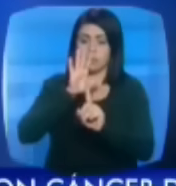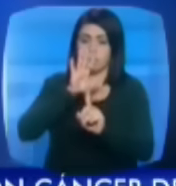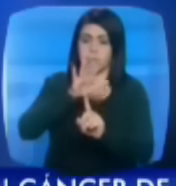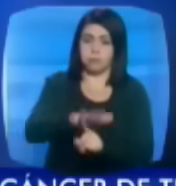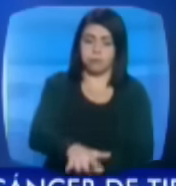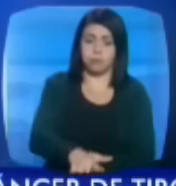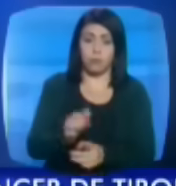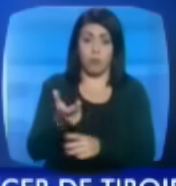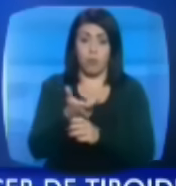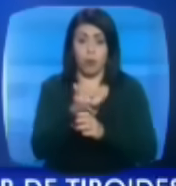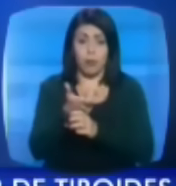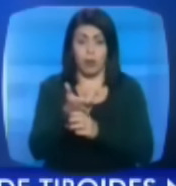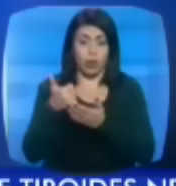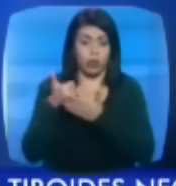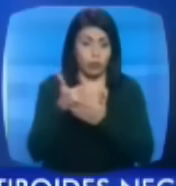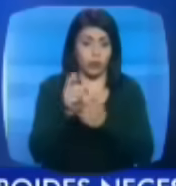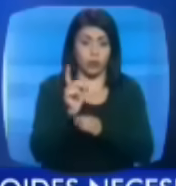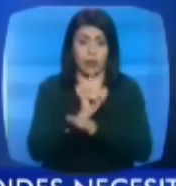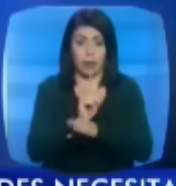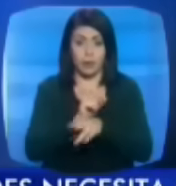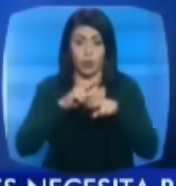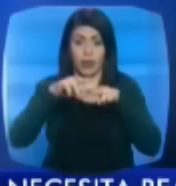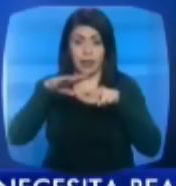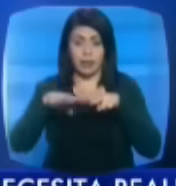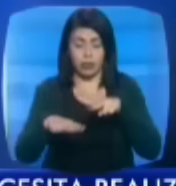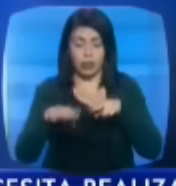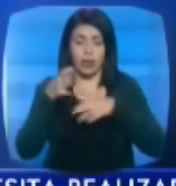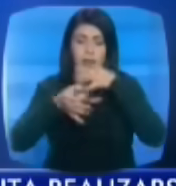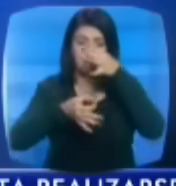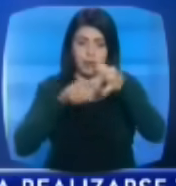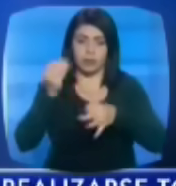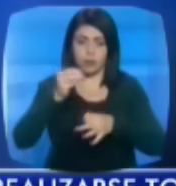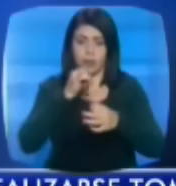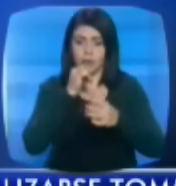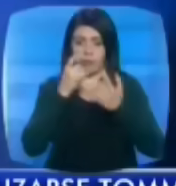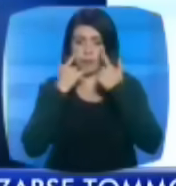afortunadamente pudieron rescatar a tiempo al infante. Reina Castillo nos informa.